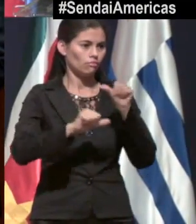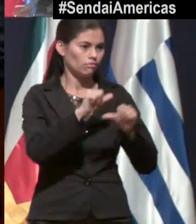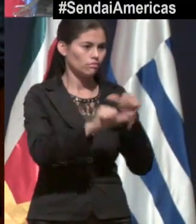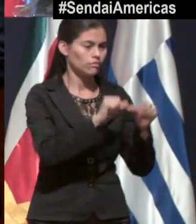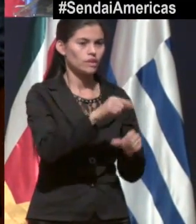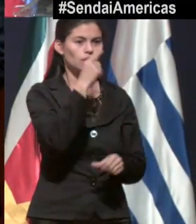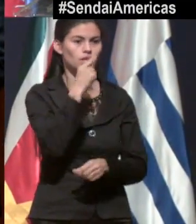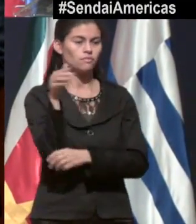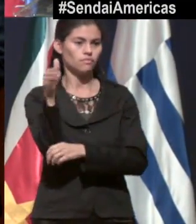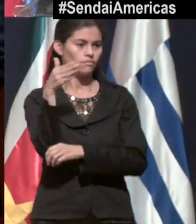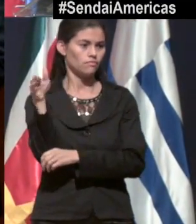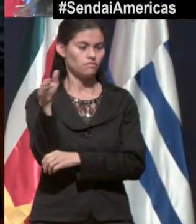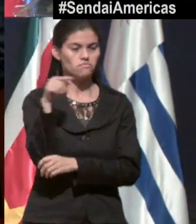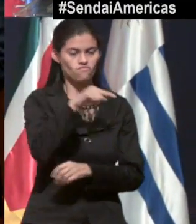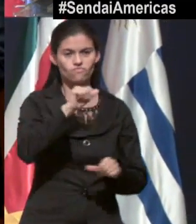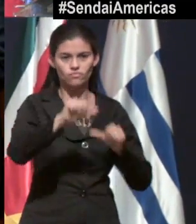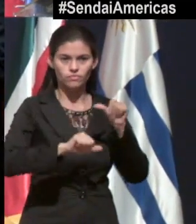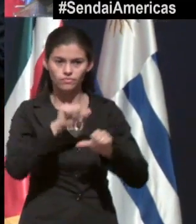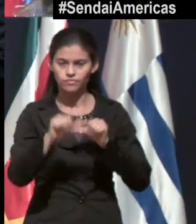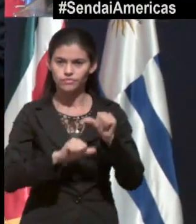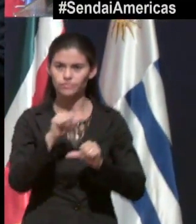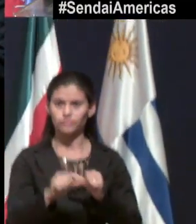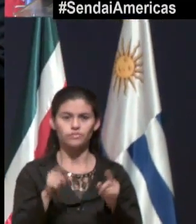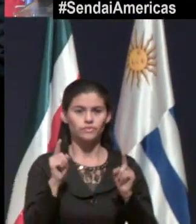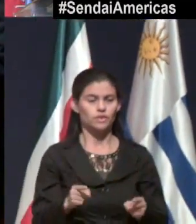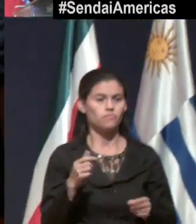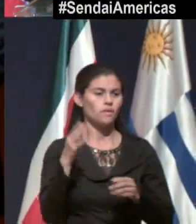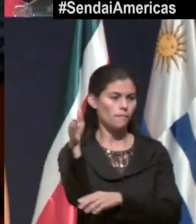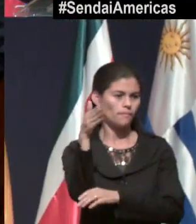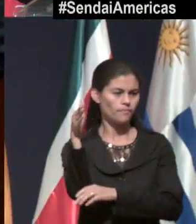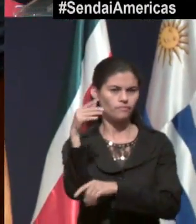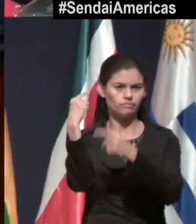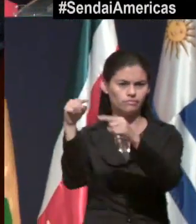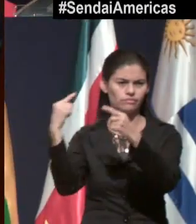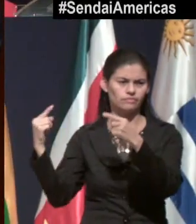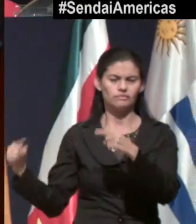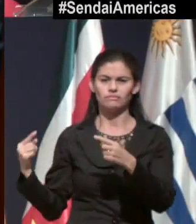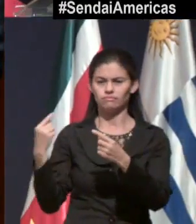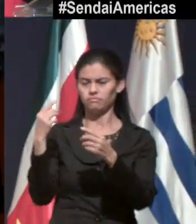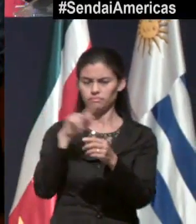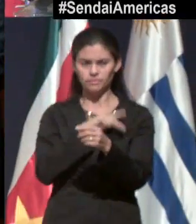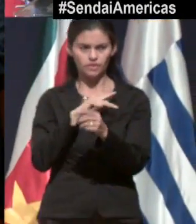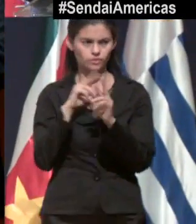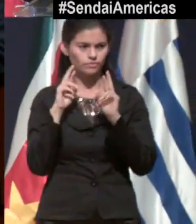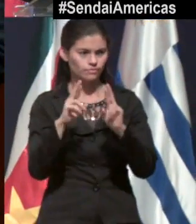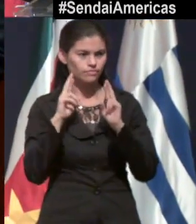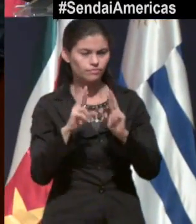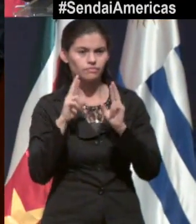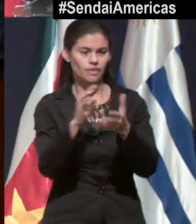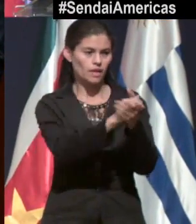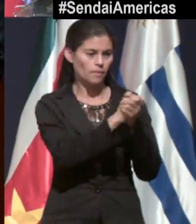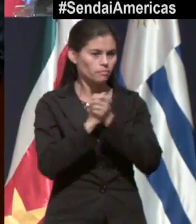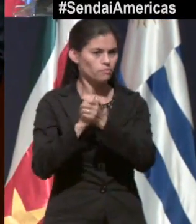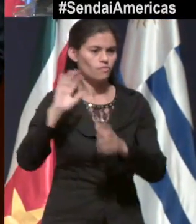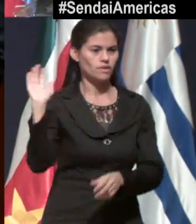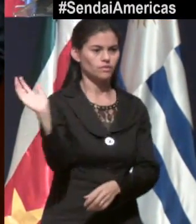la embajadora Leila Rachid, a los embajadores, al cuerpo diplomático, amigas y amigos